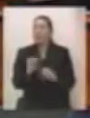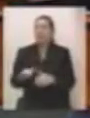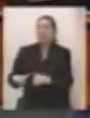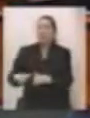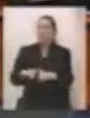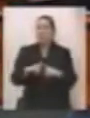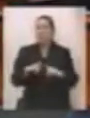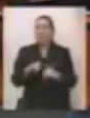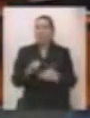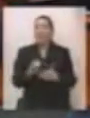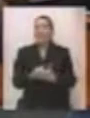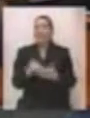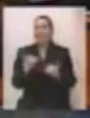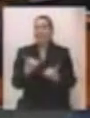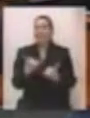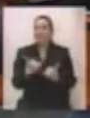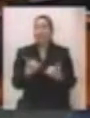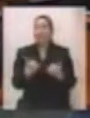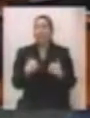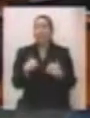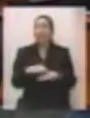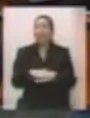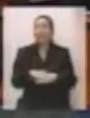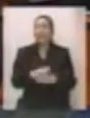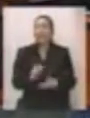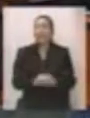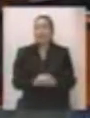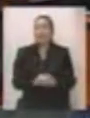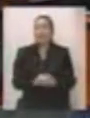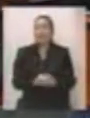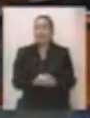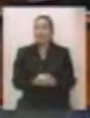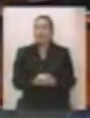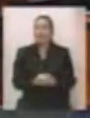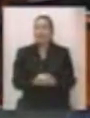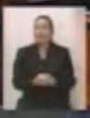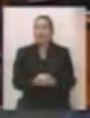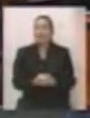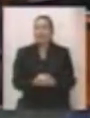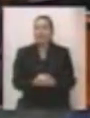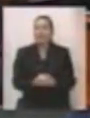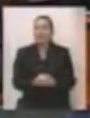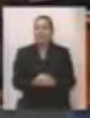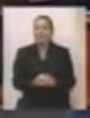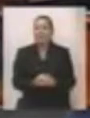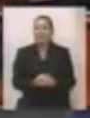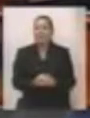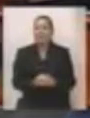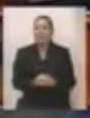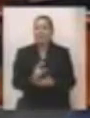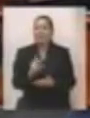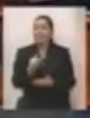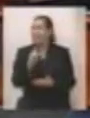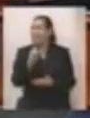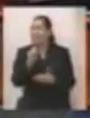unanimidad que esto se debe tratar de evitar. Repito, y si me da un minuto para terminar, no se